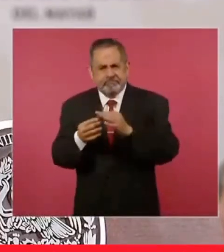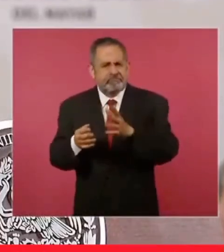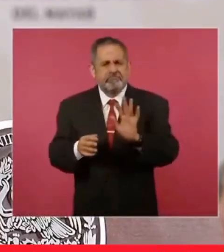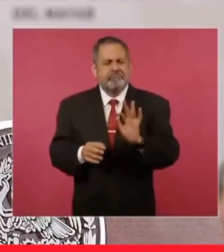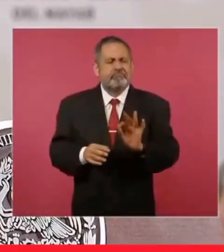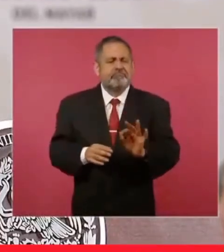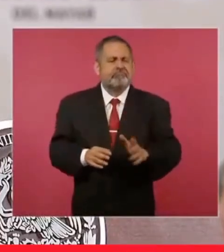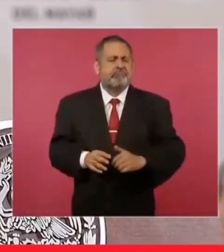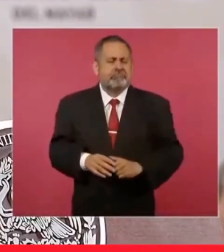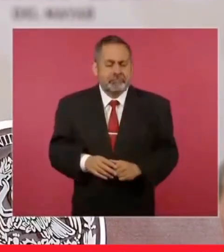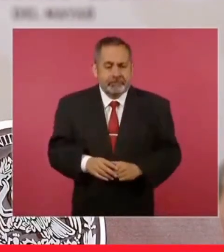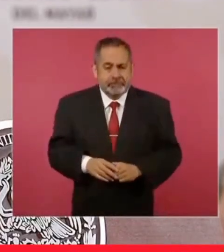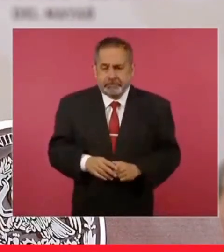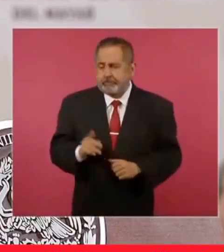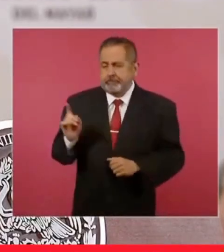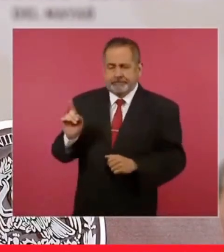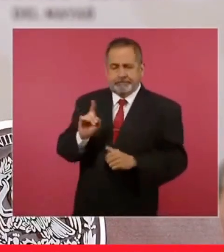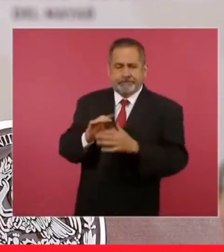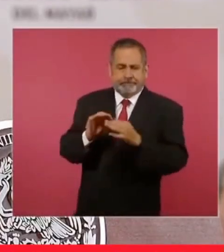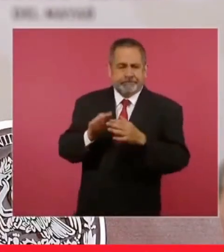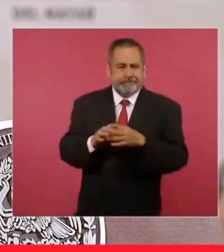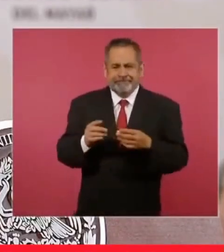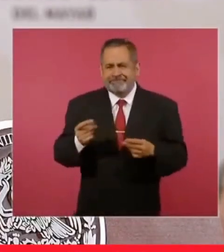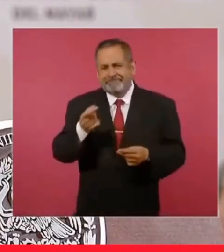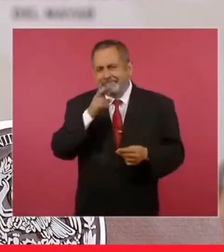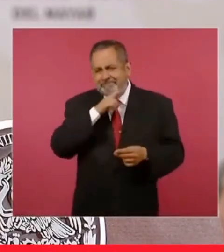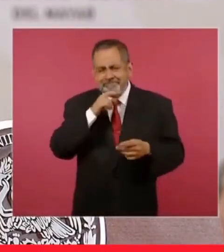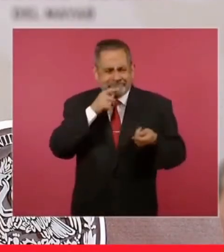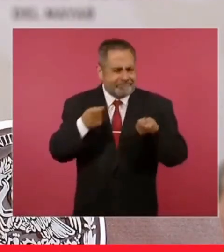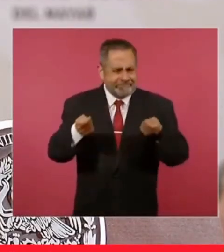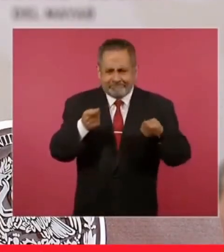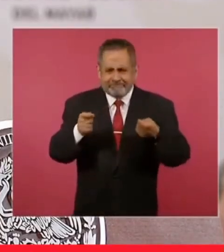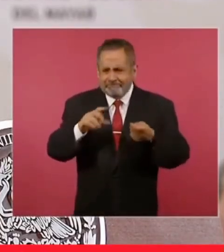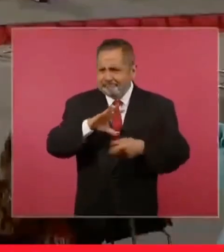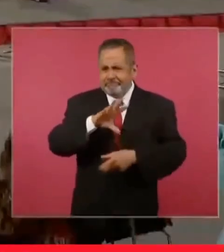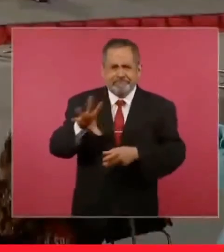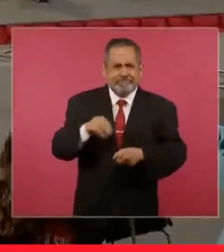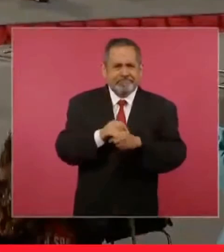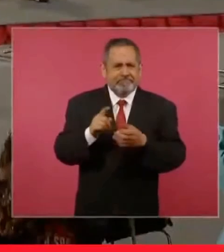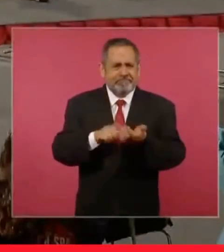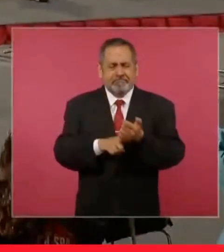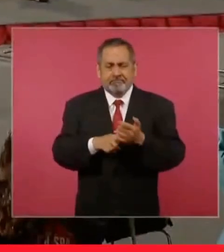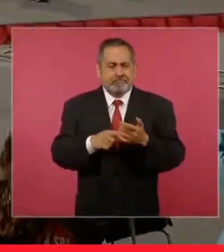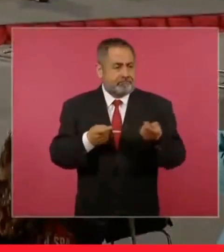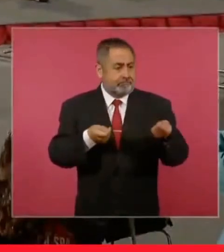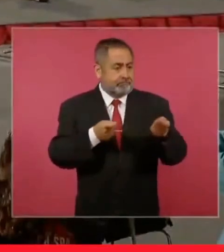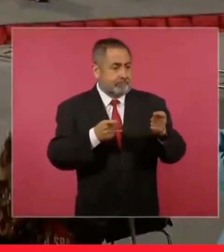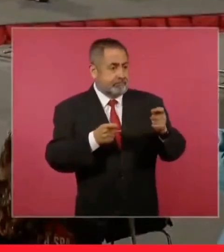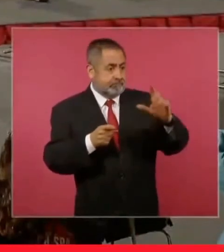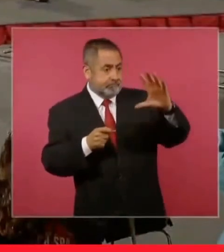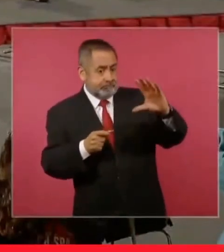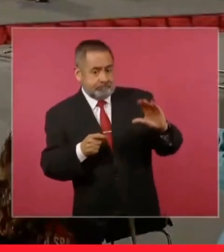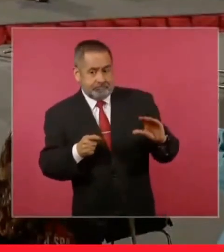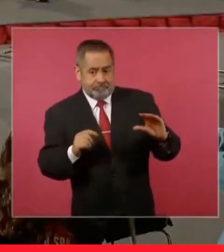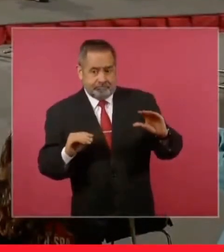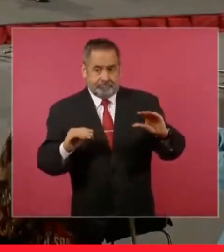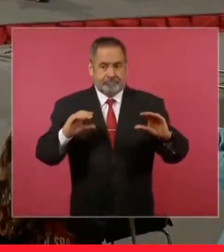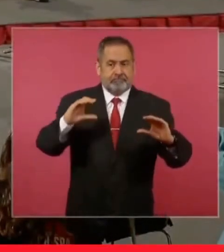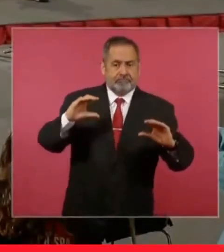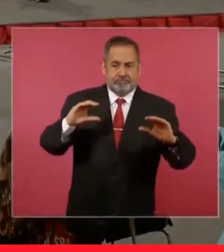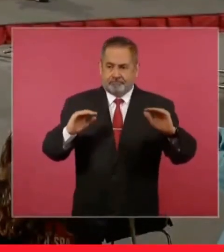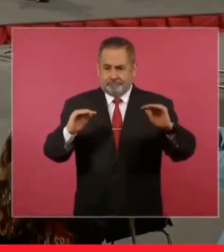eléctrica, y que fue controlado efectivamente restringiendo el consumo en una